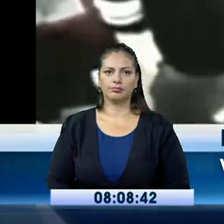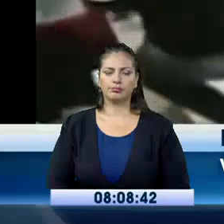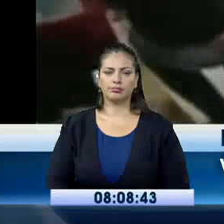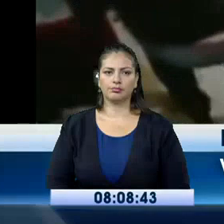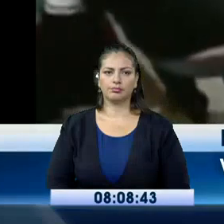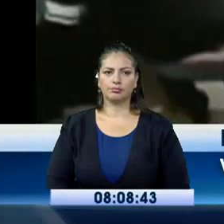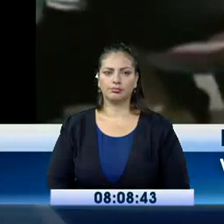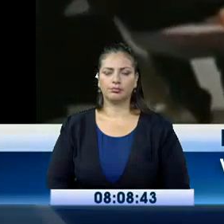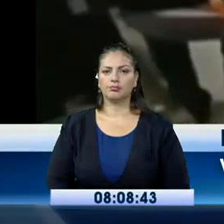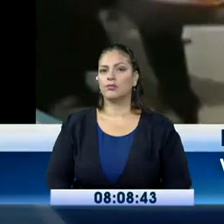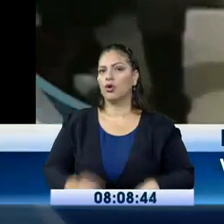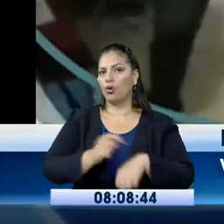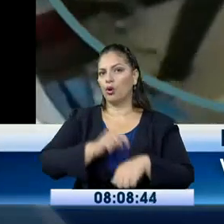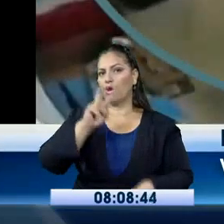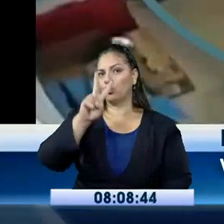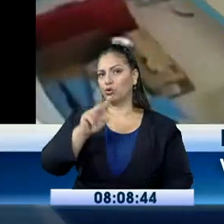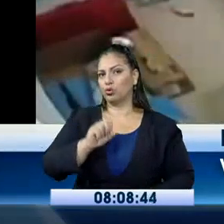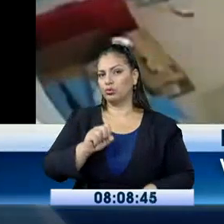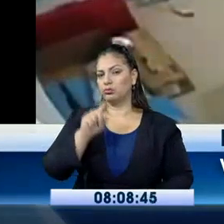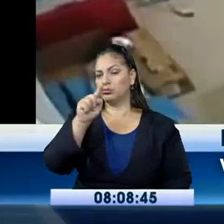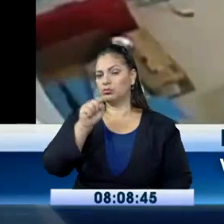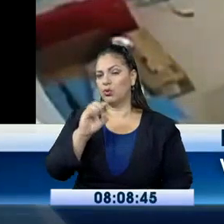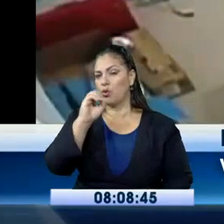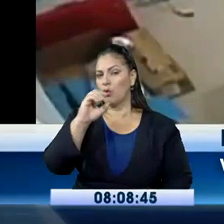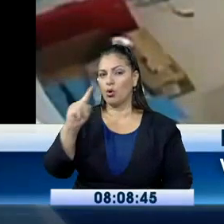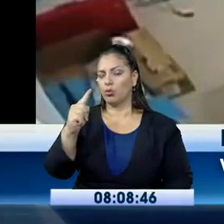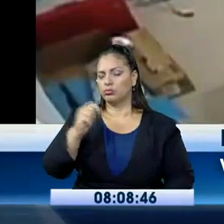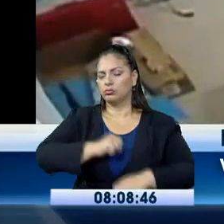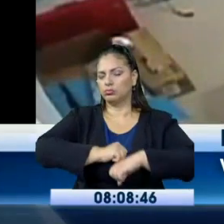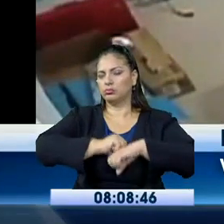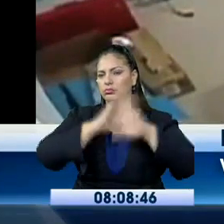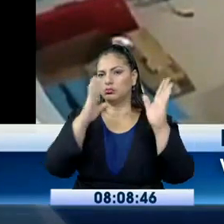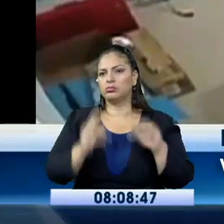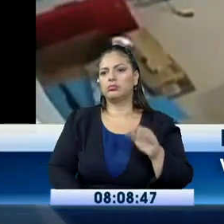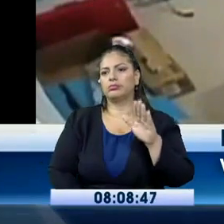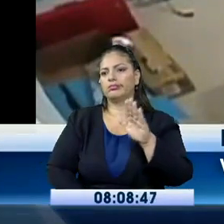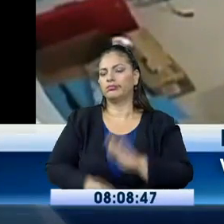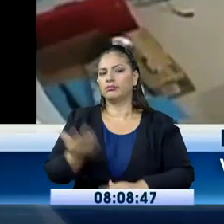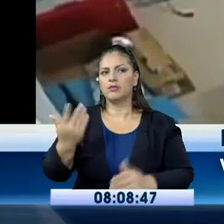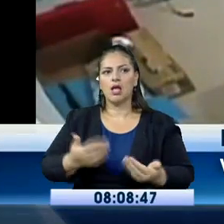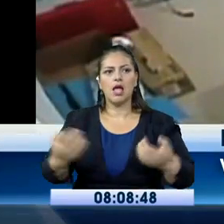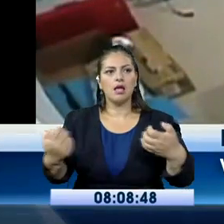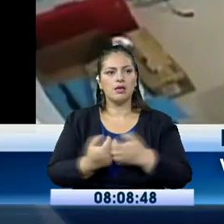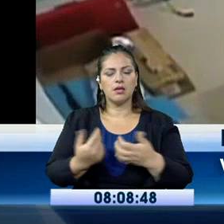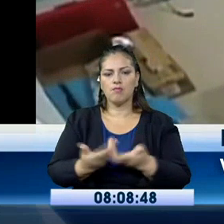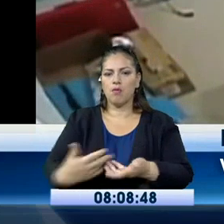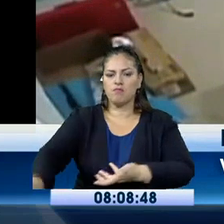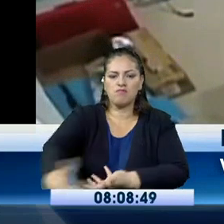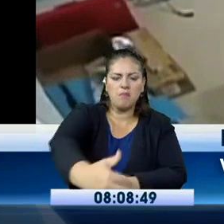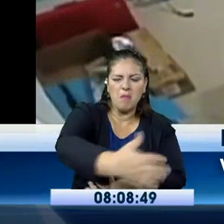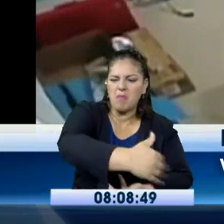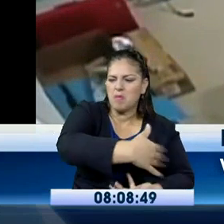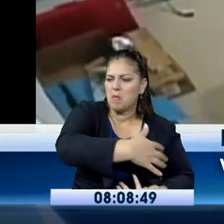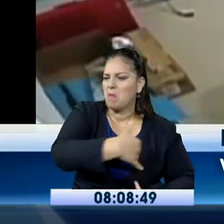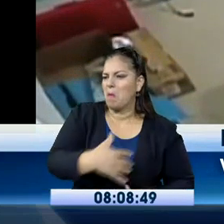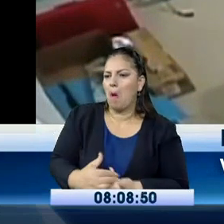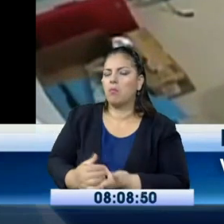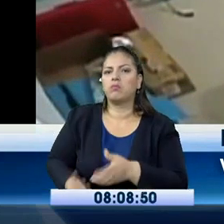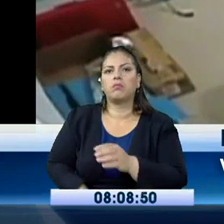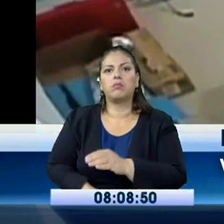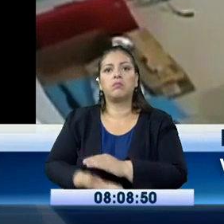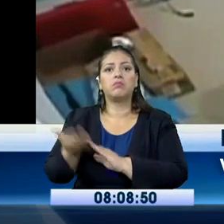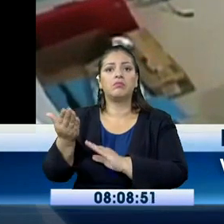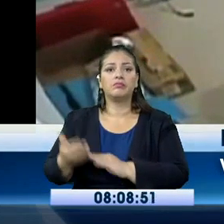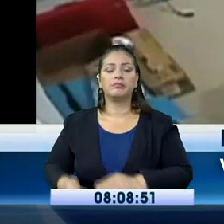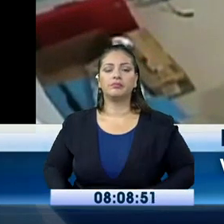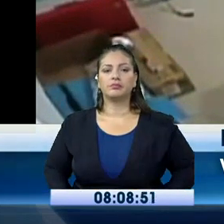A las 2 de la mañana con 1 minuto, se retiran del sitio con los equipos que lograron desconectar. Lo que se ve en